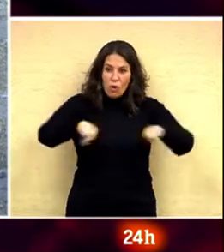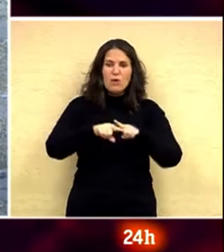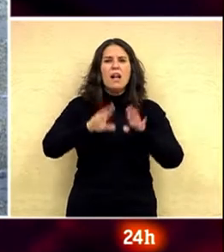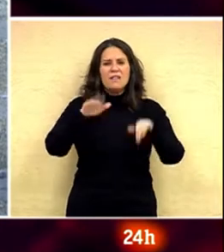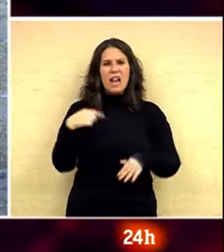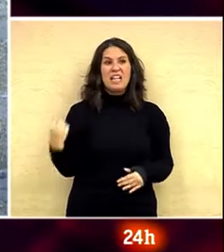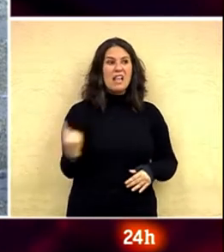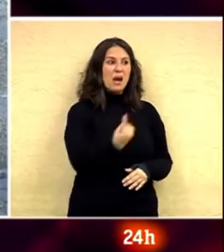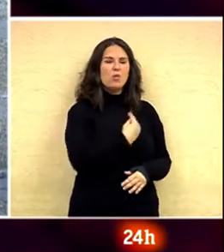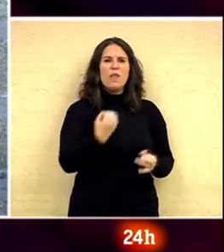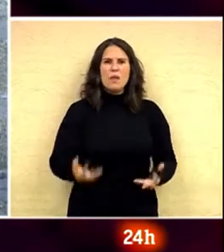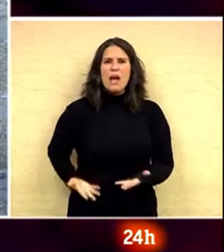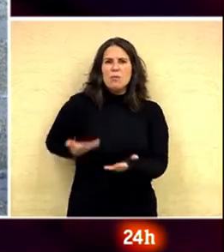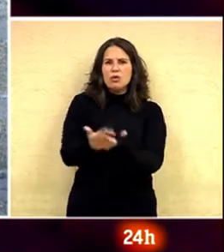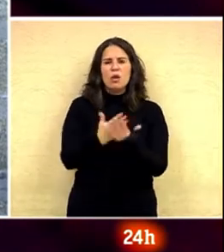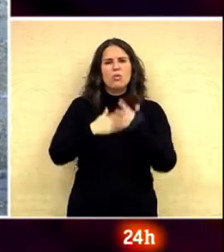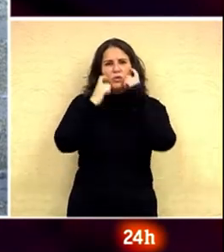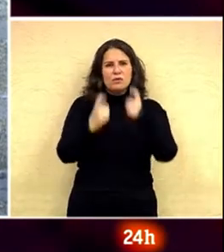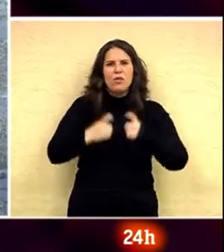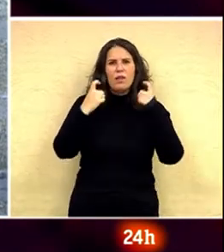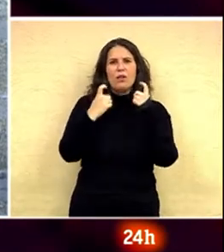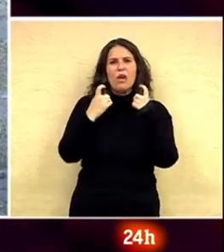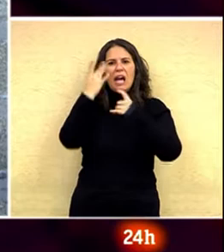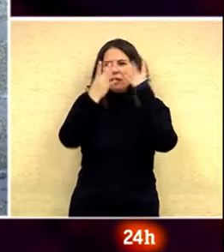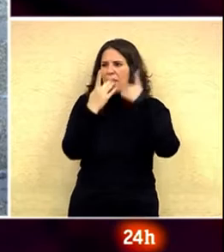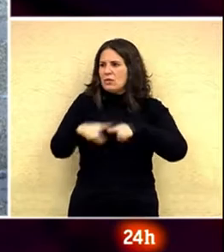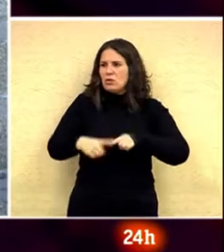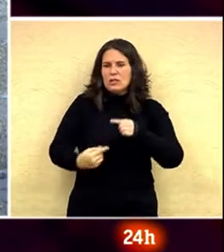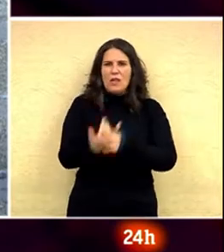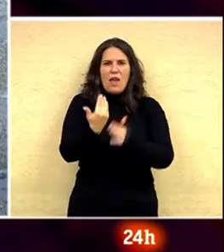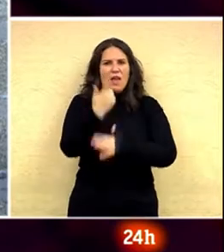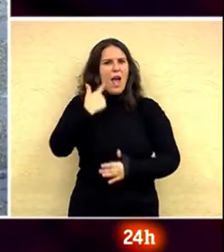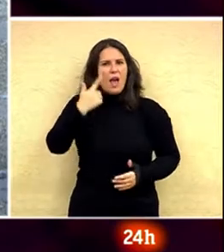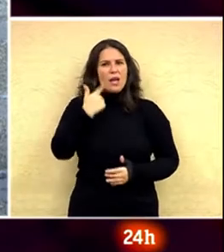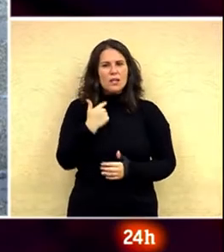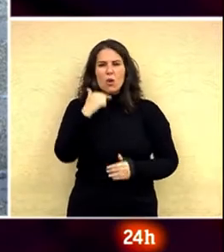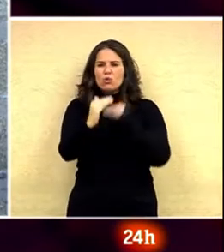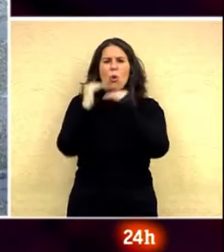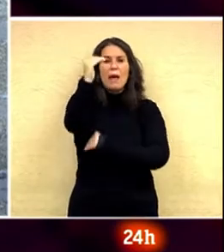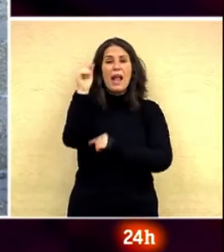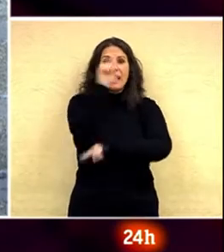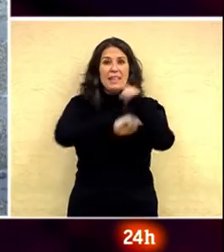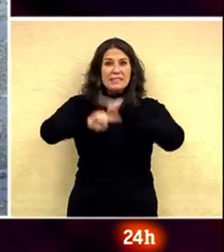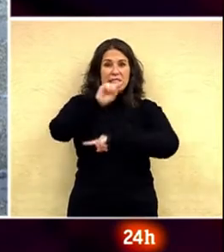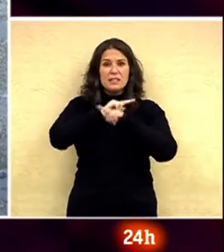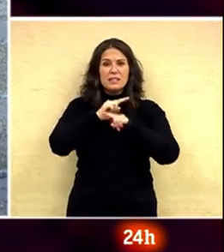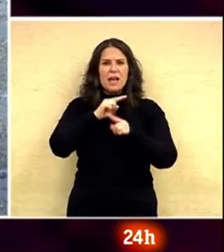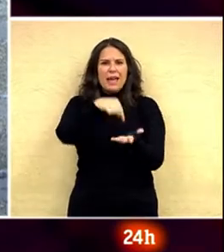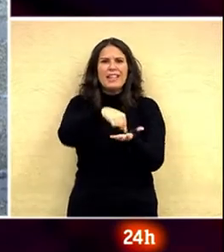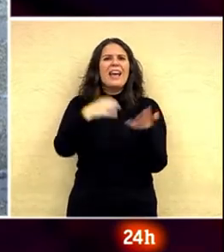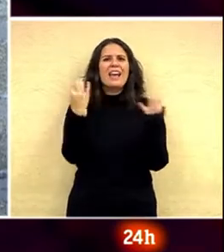de nosotros aportemos nuestro esfuerzo en nuestras actividades cotidianas. Superar las crisis